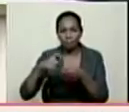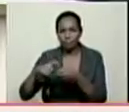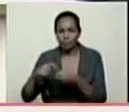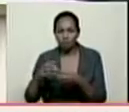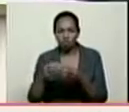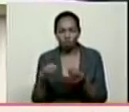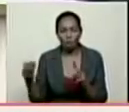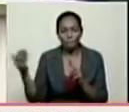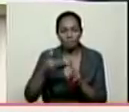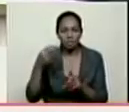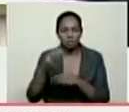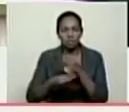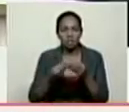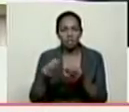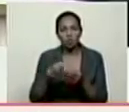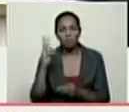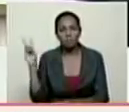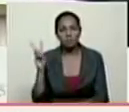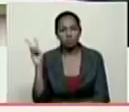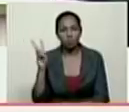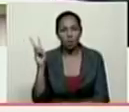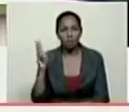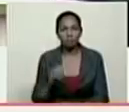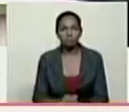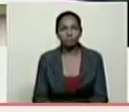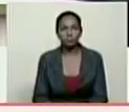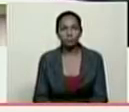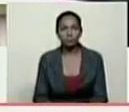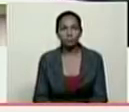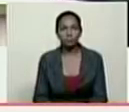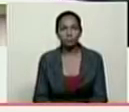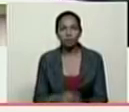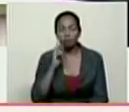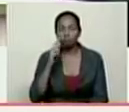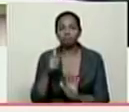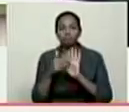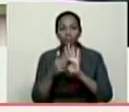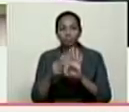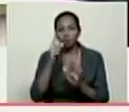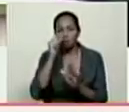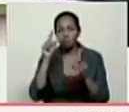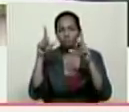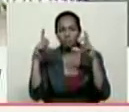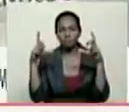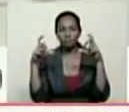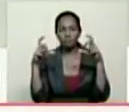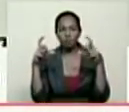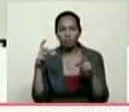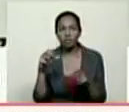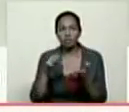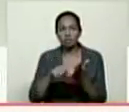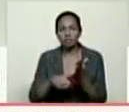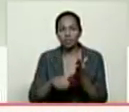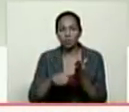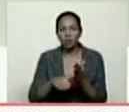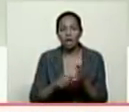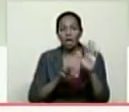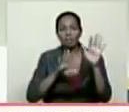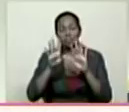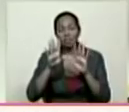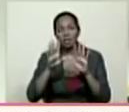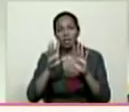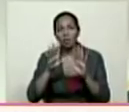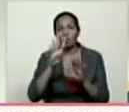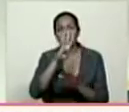proceso de agresión cibernética contra Guri. Aquí está Otoniel Ramón Sánchez, cédula de identidad